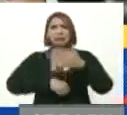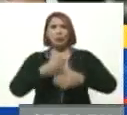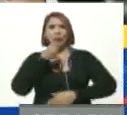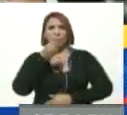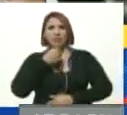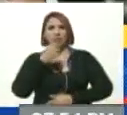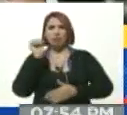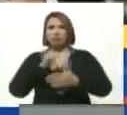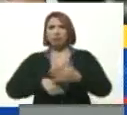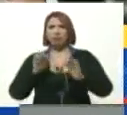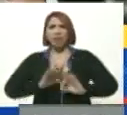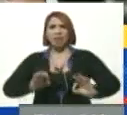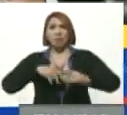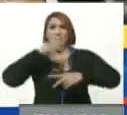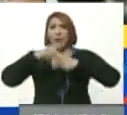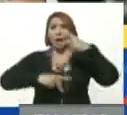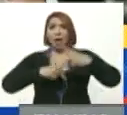plan de Narnia.